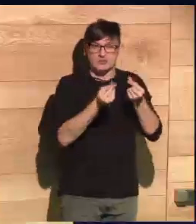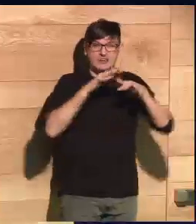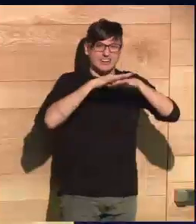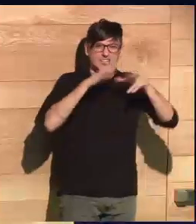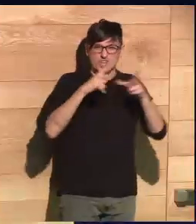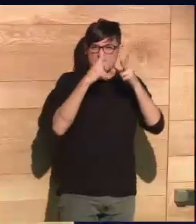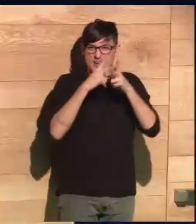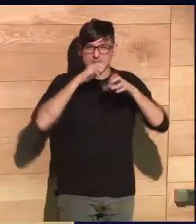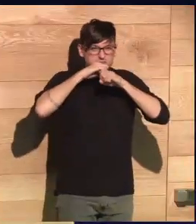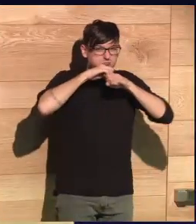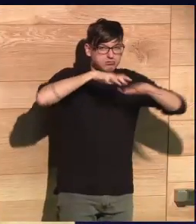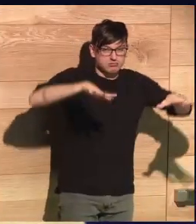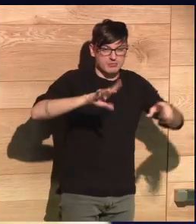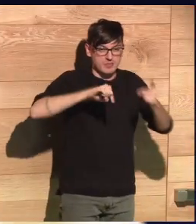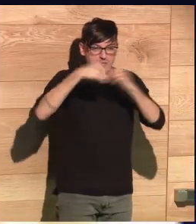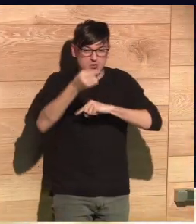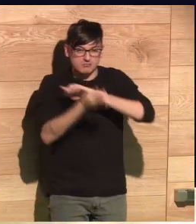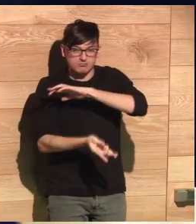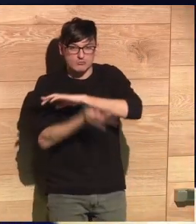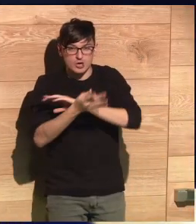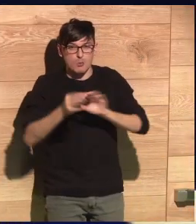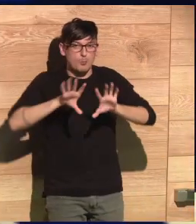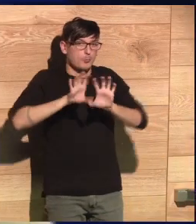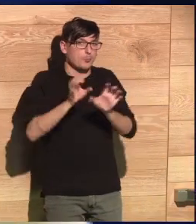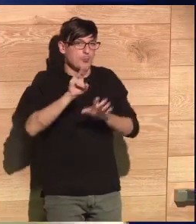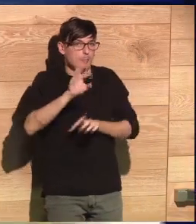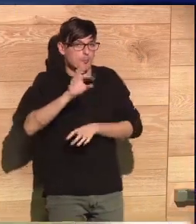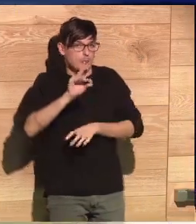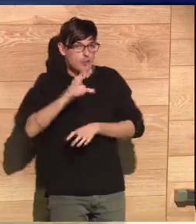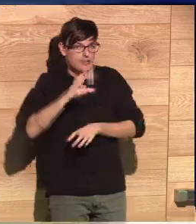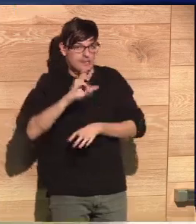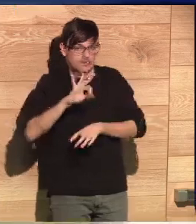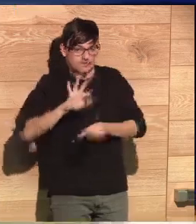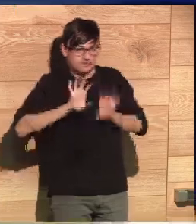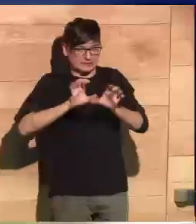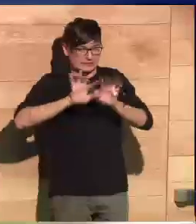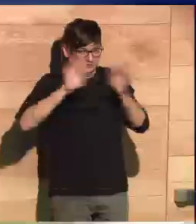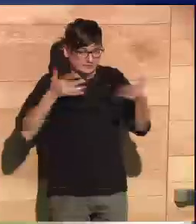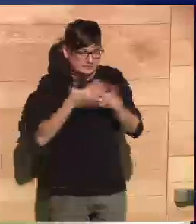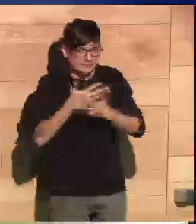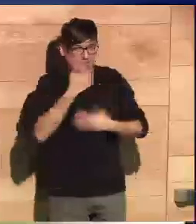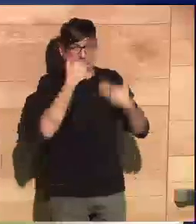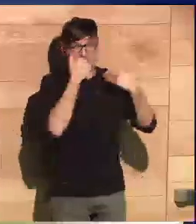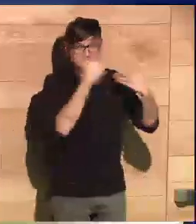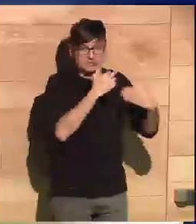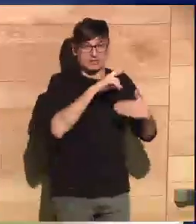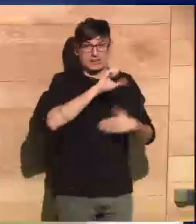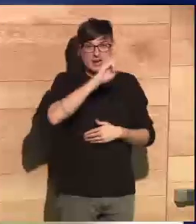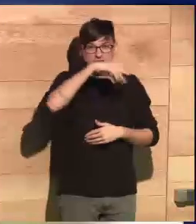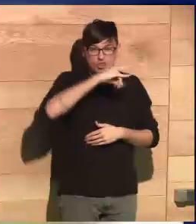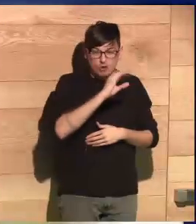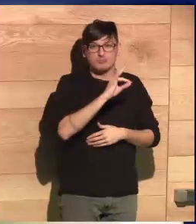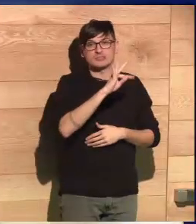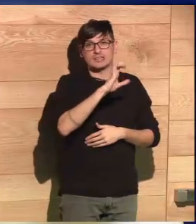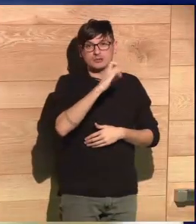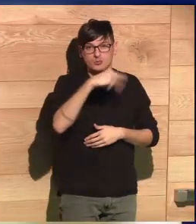redes sociales, después llegó ese podcast que os comentaba, y hoy gracias a Random Penguin House lo tenemos también en